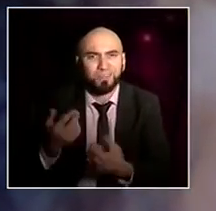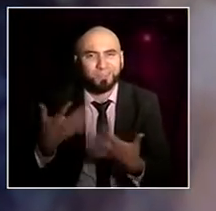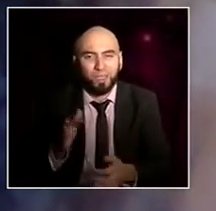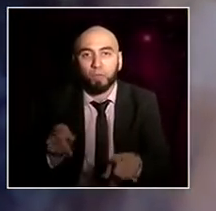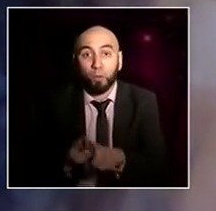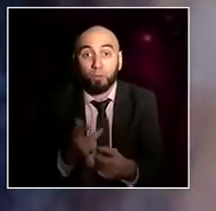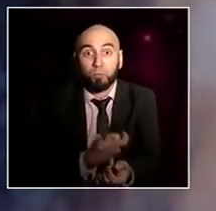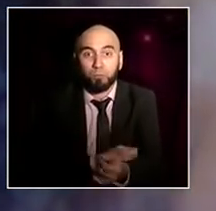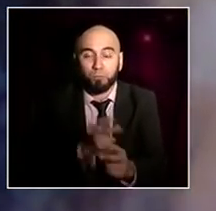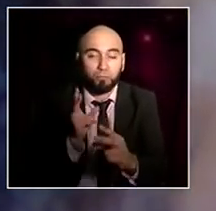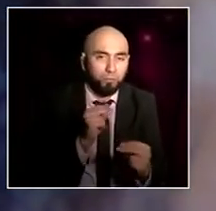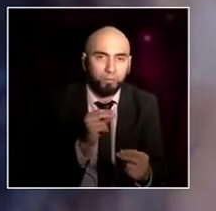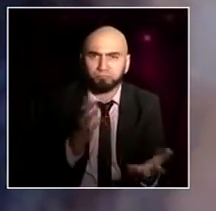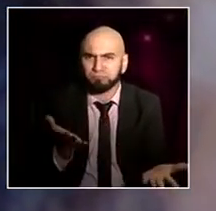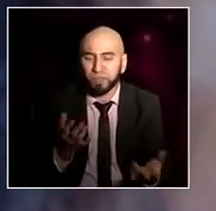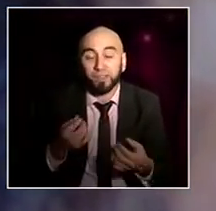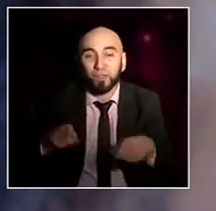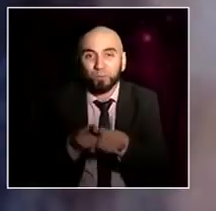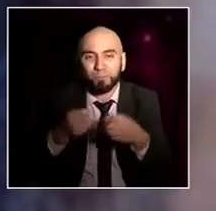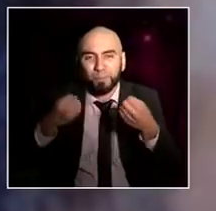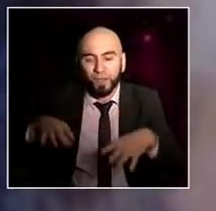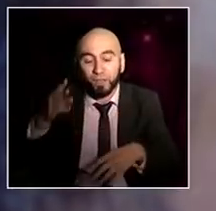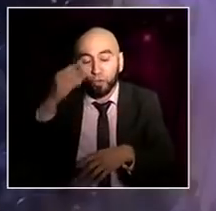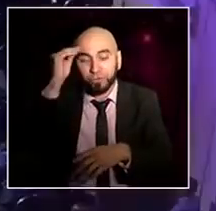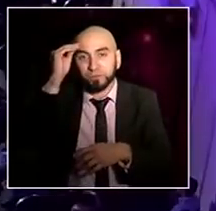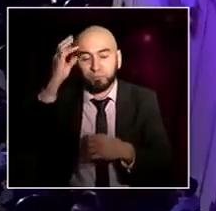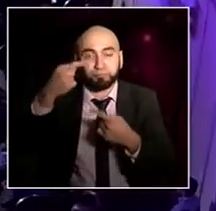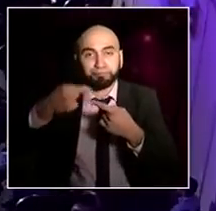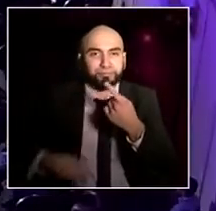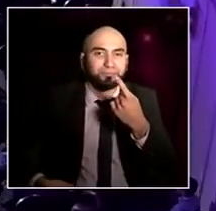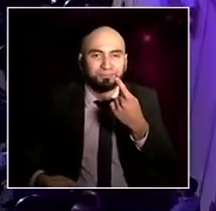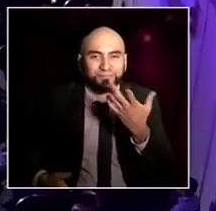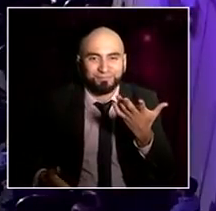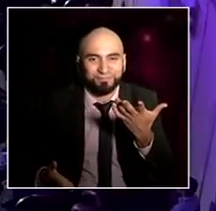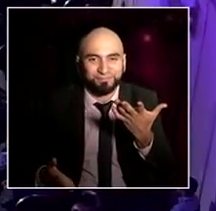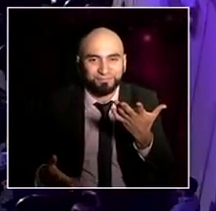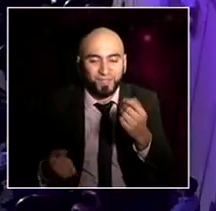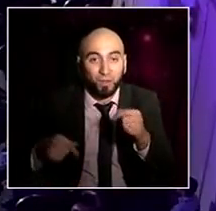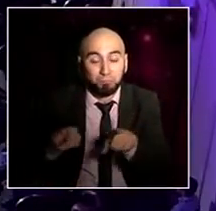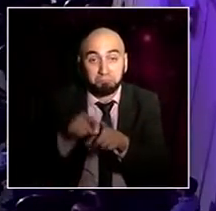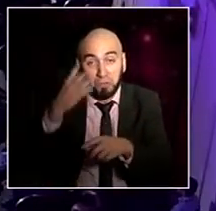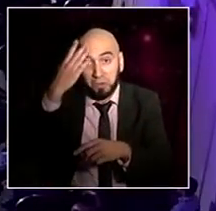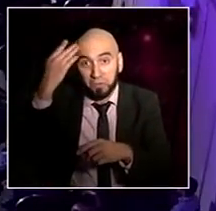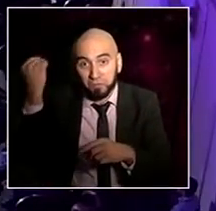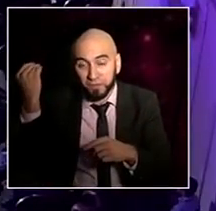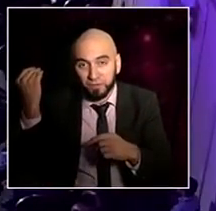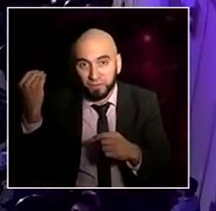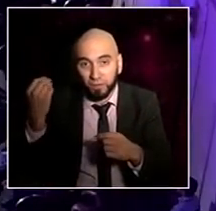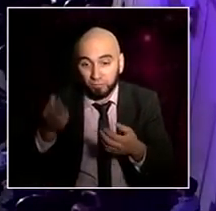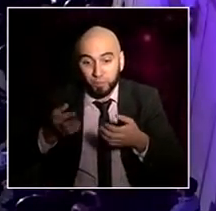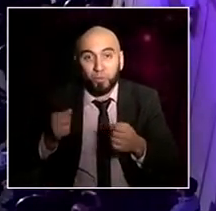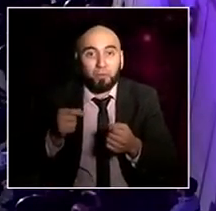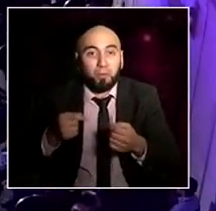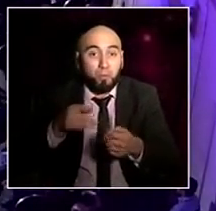dormido. Cuando pierdes conciencia, es su olvido, es del todo el momento que naciste y todo el tiempo después